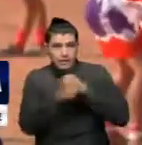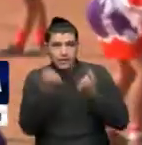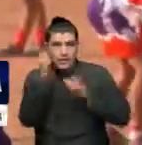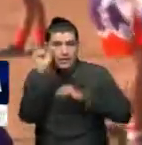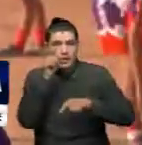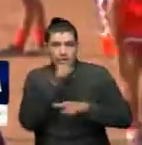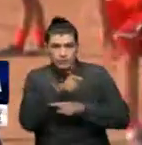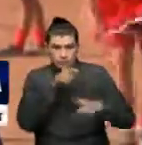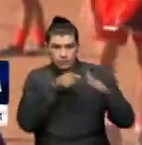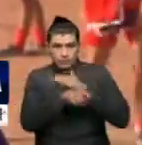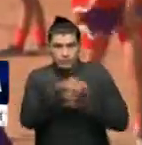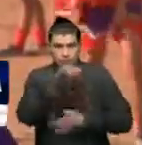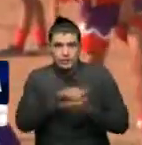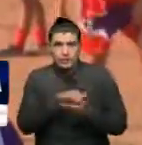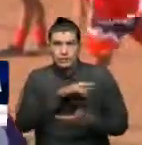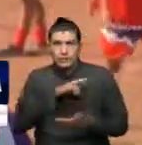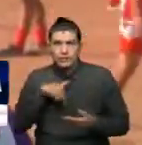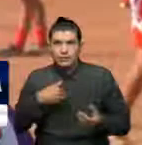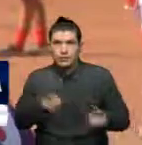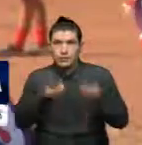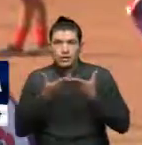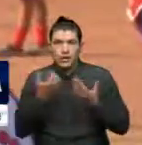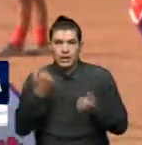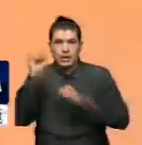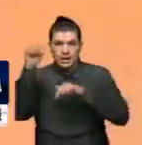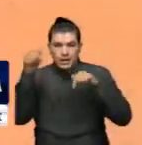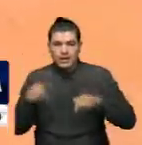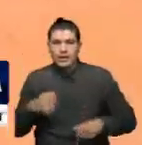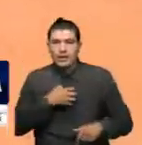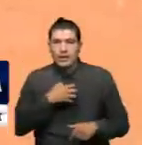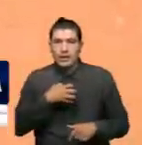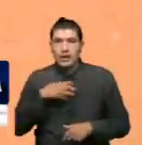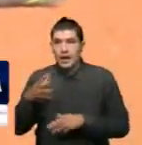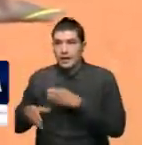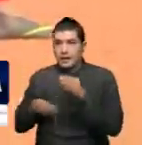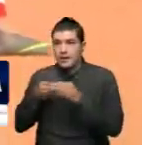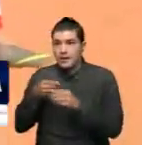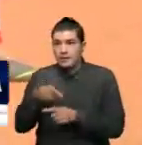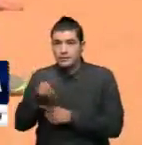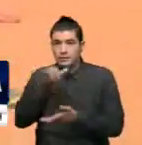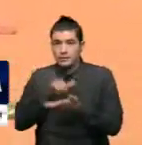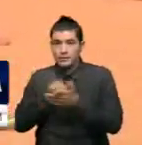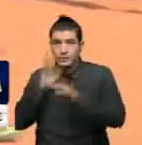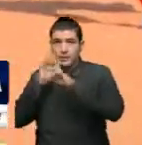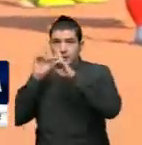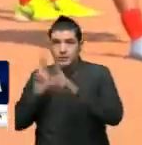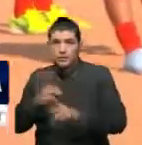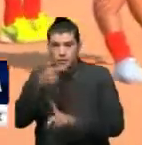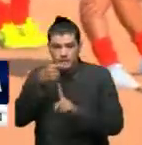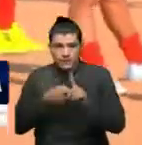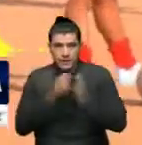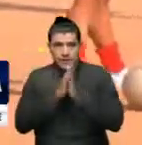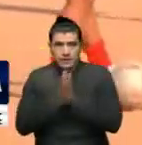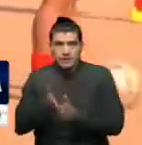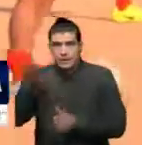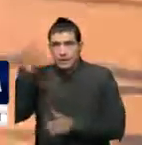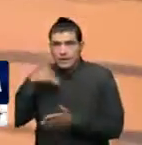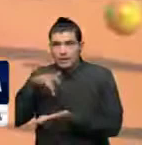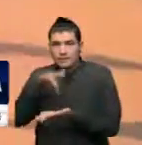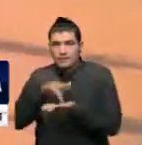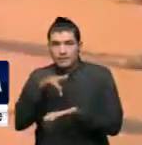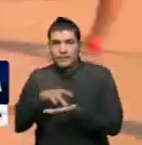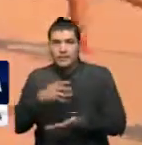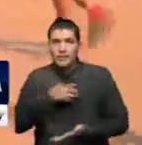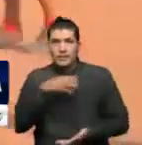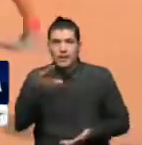goles que así nos dieron la victoria en este campeonato. Además, para destacar que en diciembre disputaron la Copa Senfar